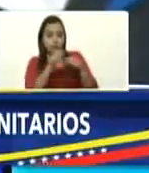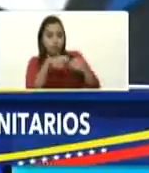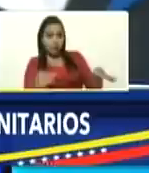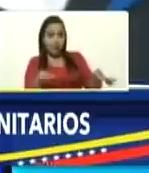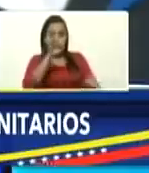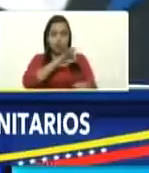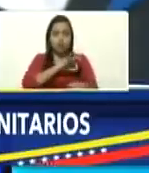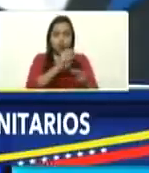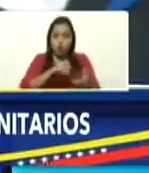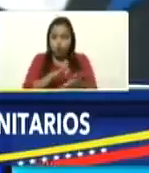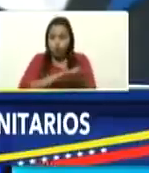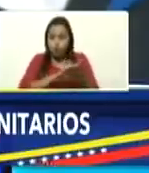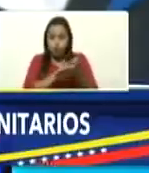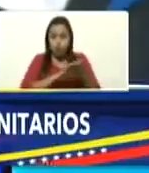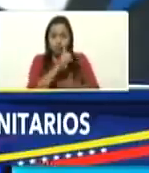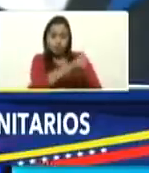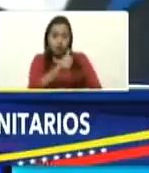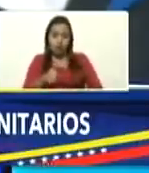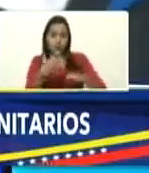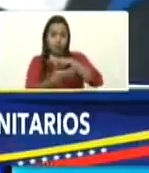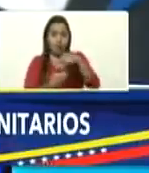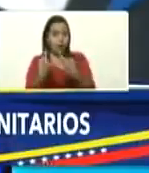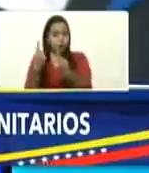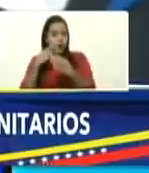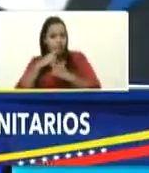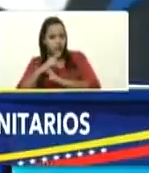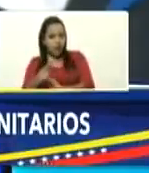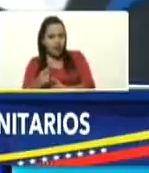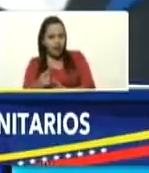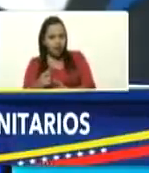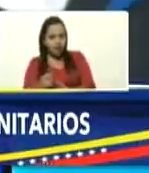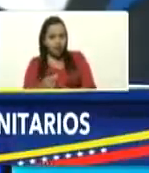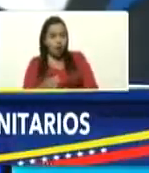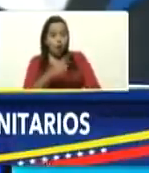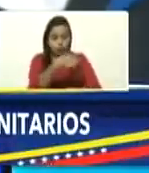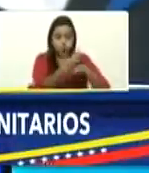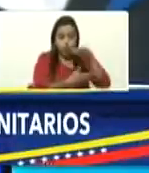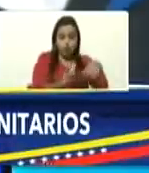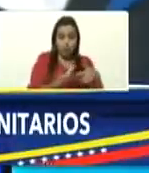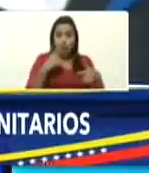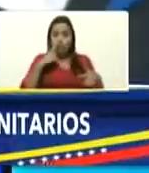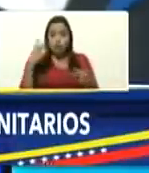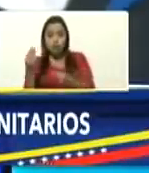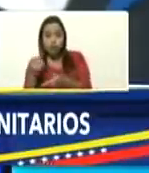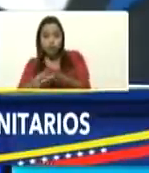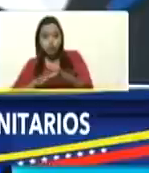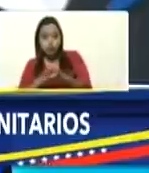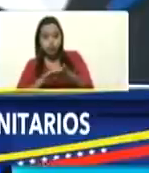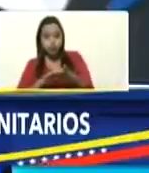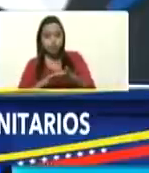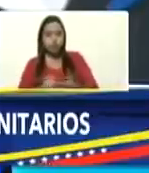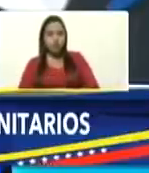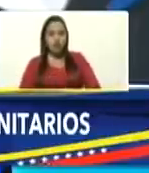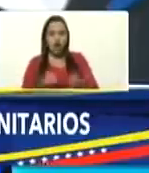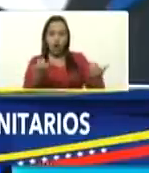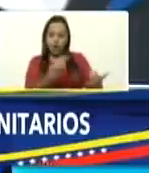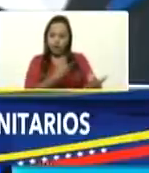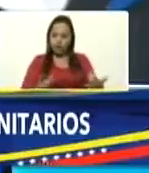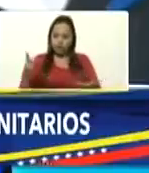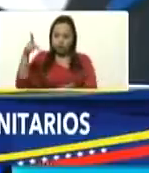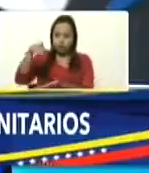cada problema, una respuesta, una solución. Yo quisiera entonces darle la